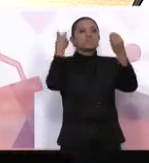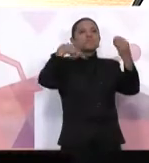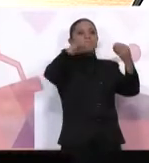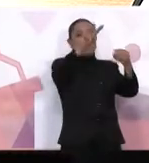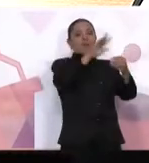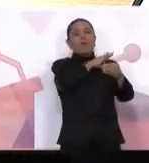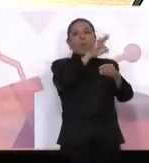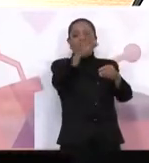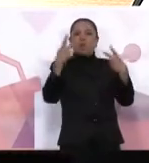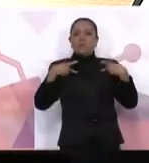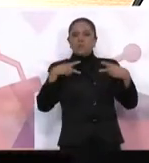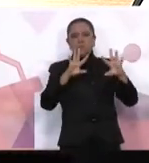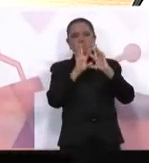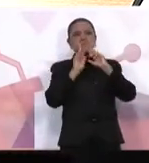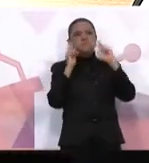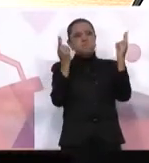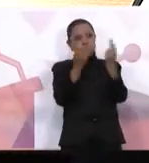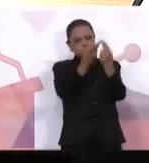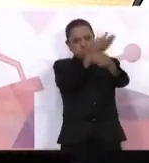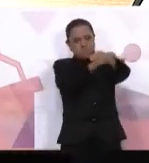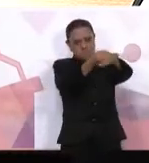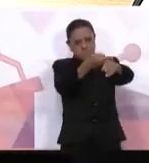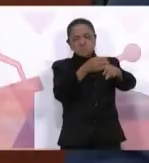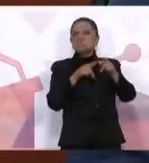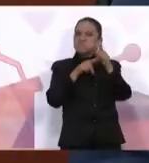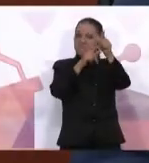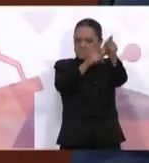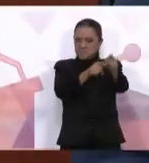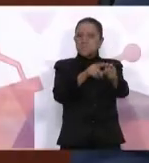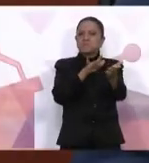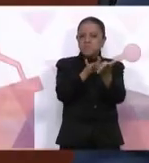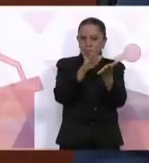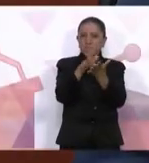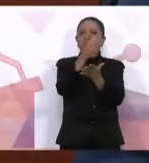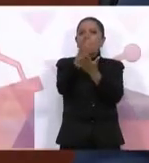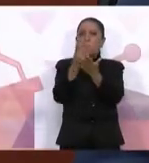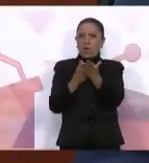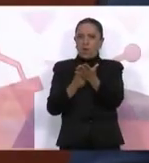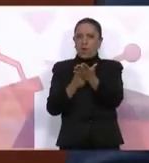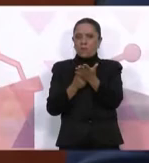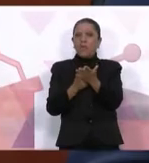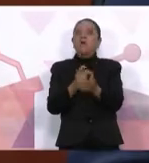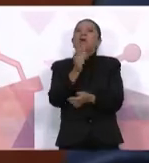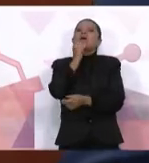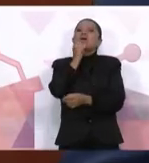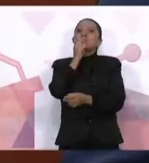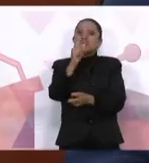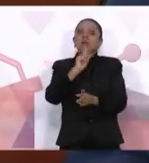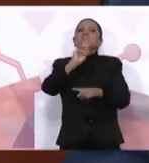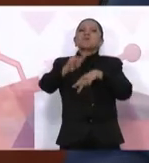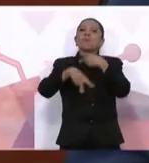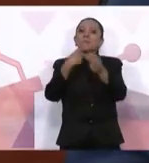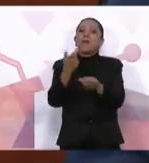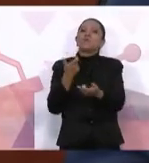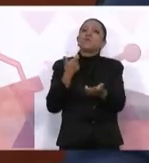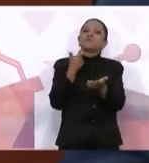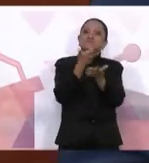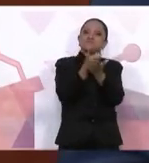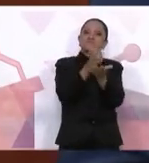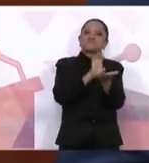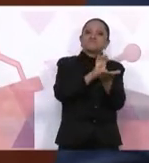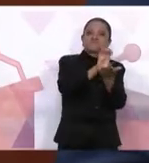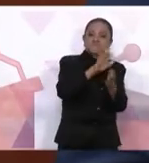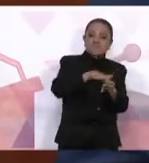familias así es que vamos a seguir impulsando ese programa y vamos también a incrementar el fondo que hay para